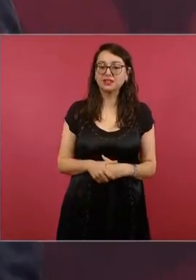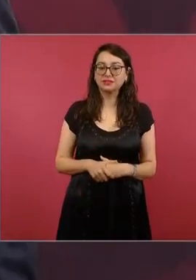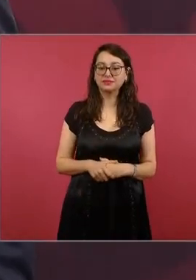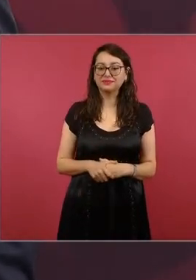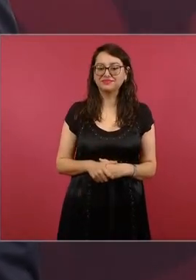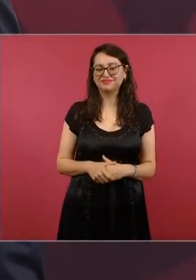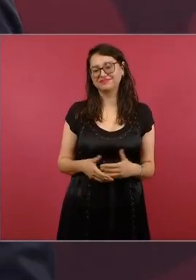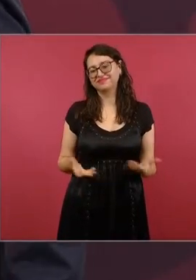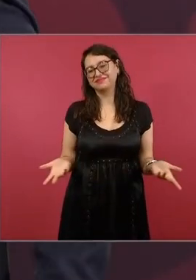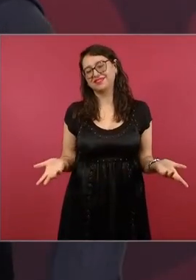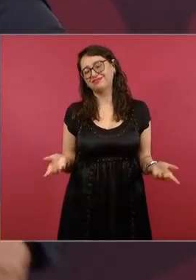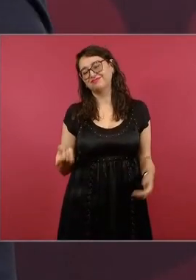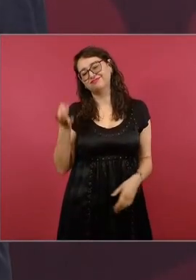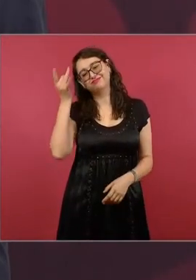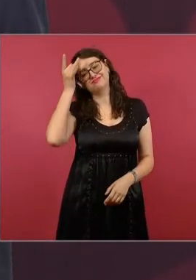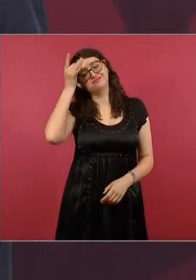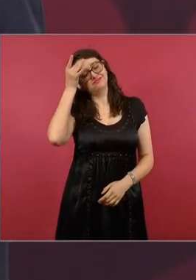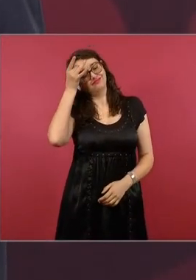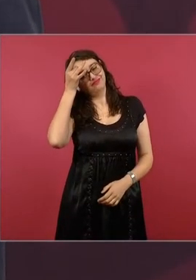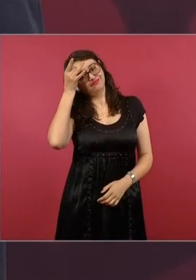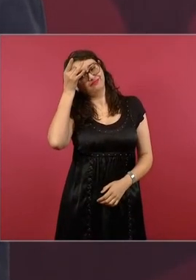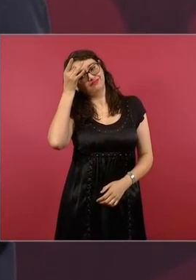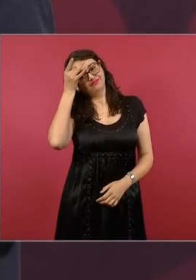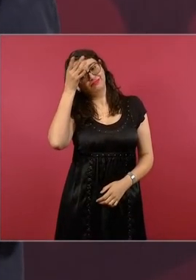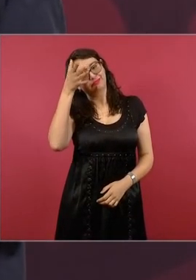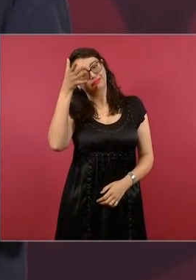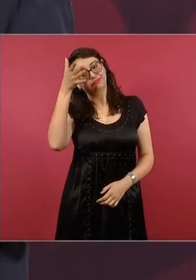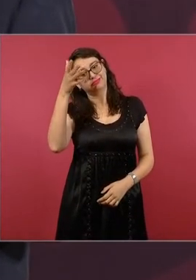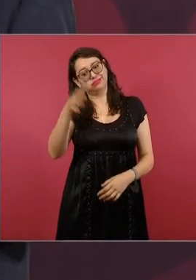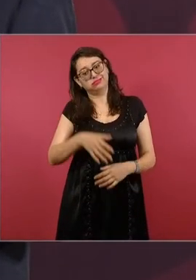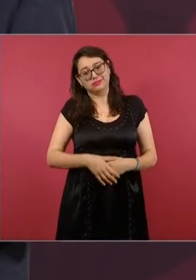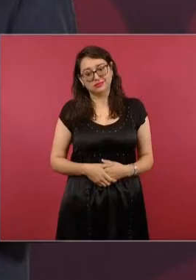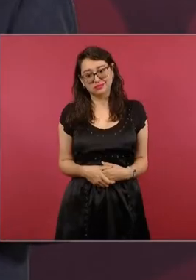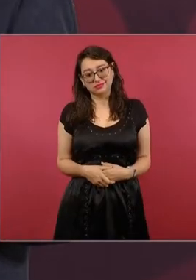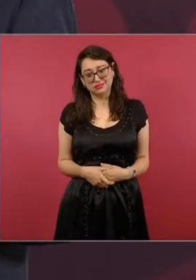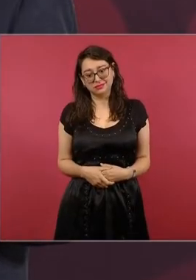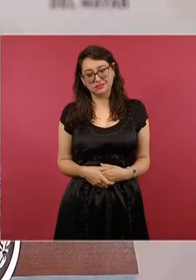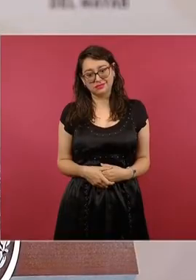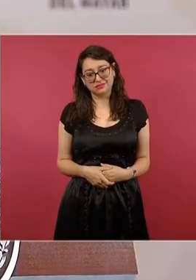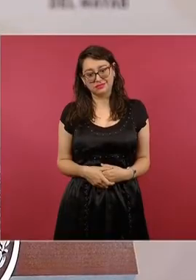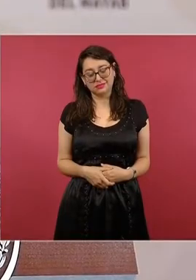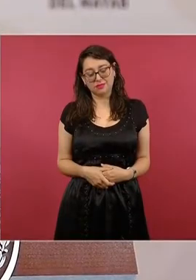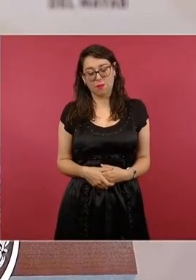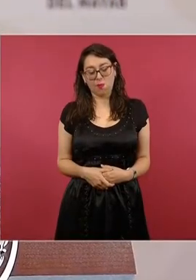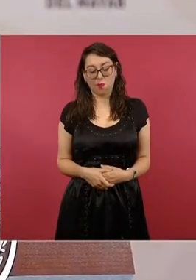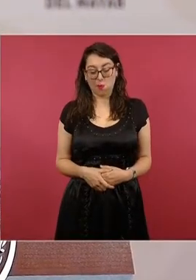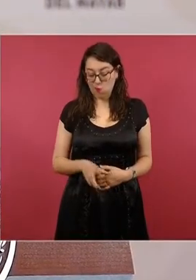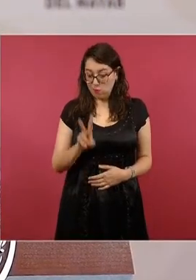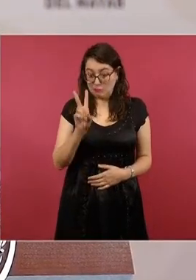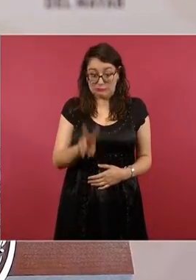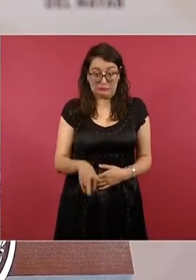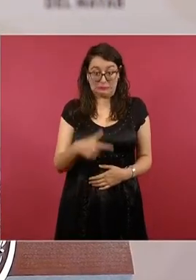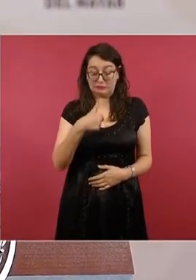los conocemos mucho, más que nunca imaginé yo, estoy